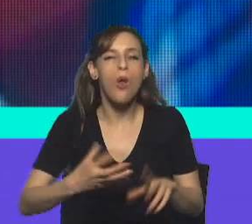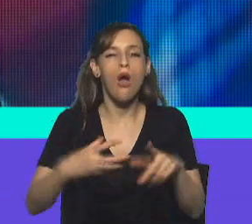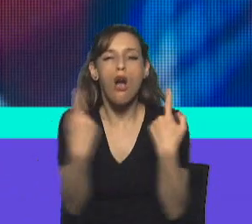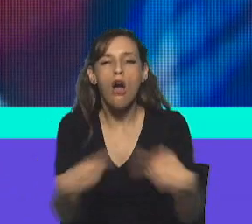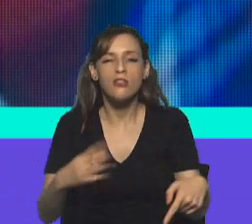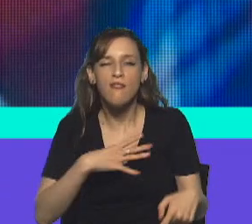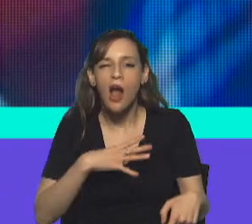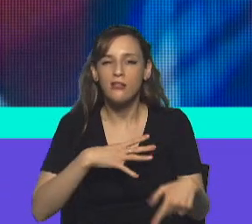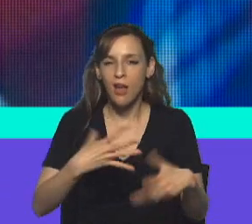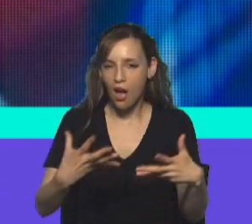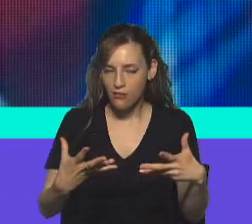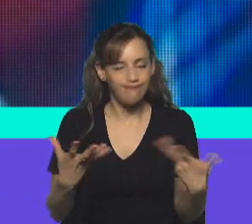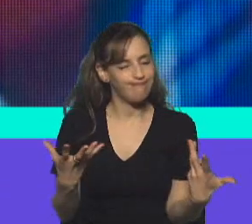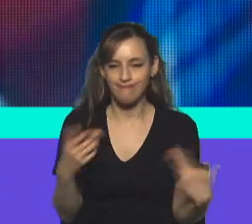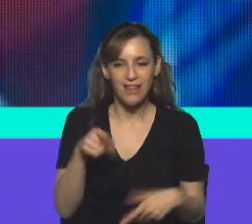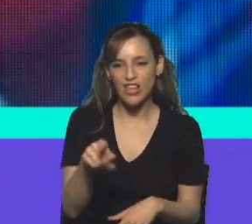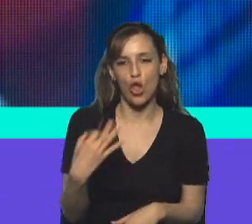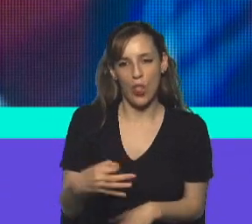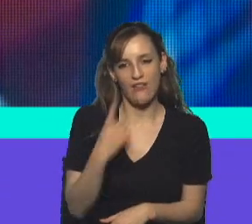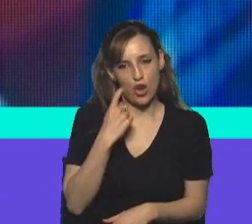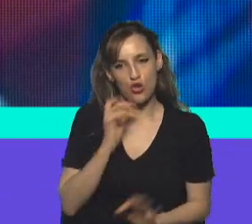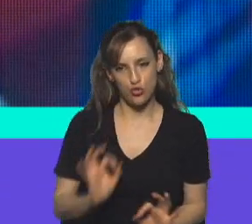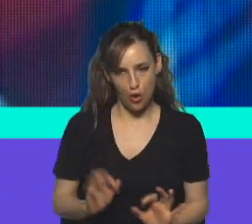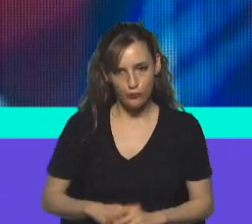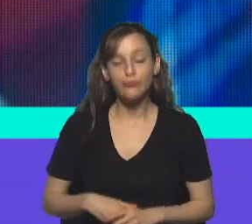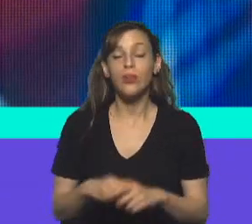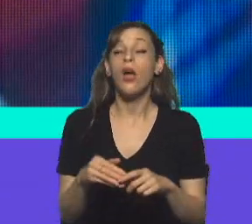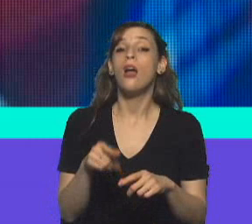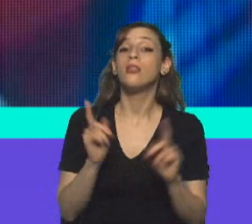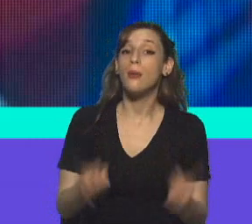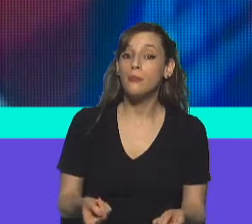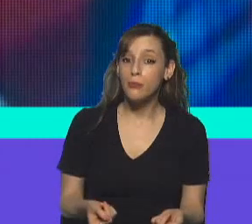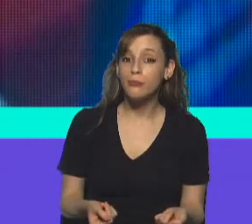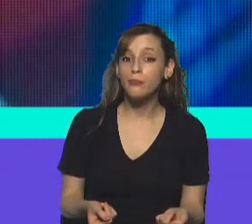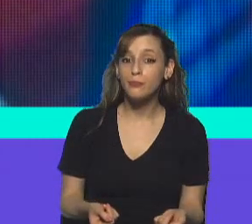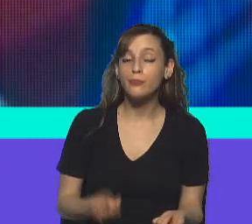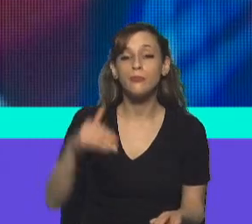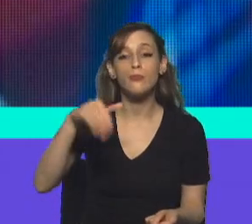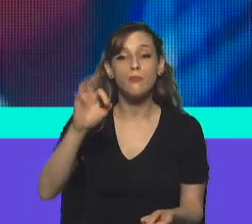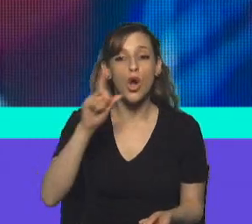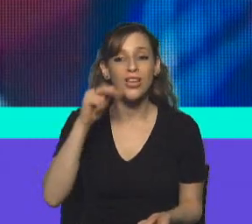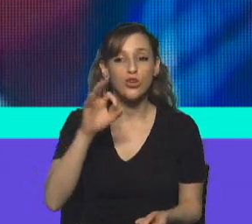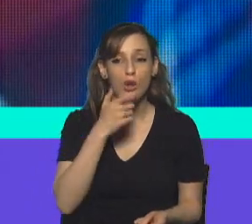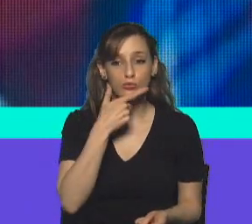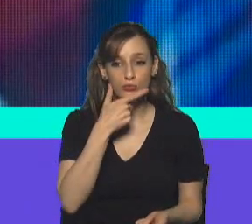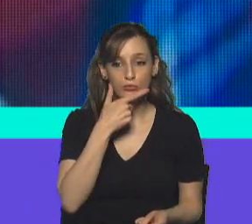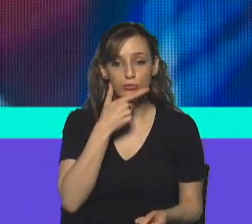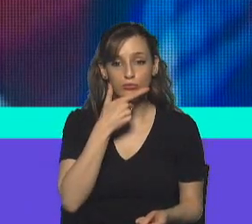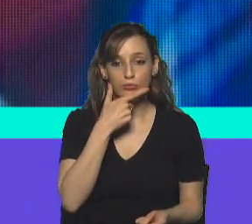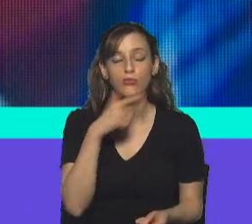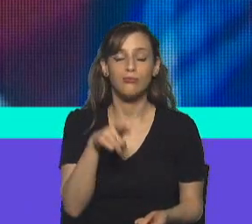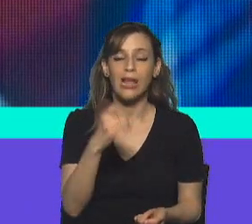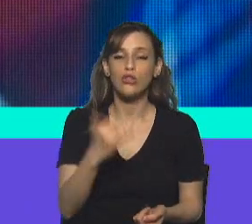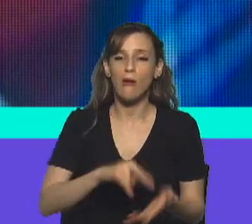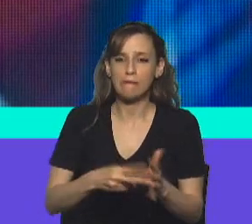digamos es para hacer un seguimiento sobre este tipo de empresas en el caso de molinos en particulares hay un conflicto serio